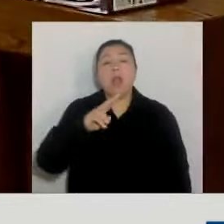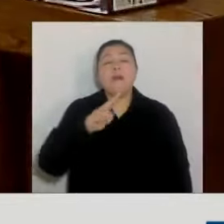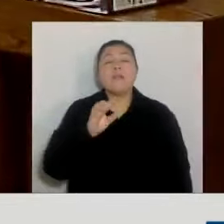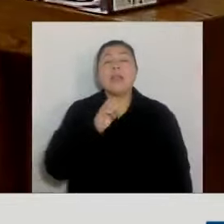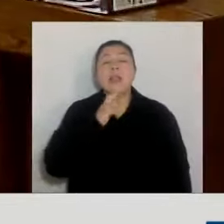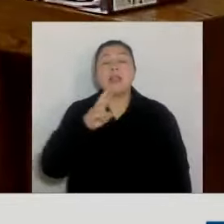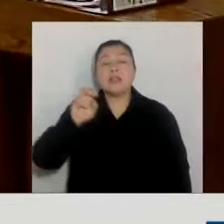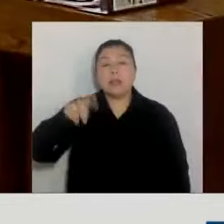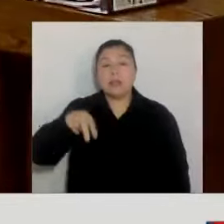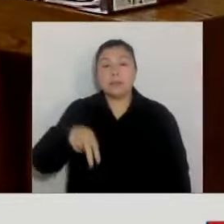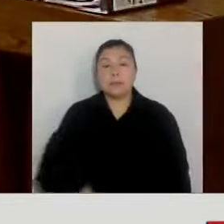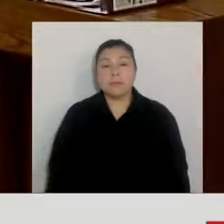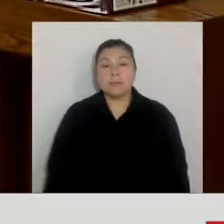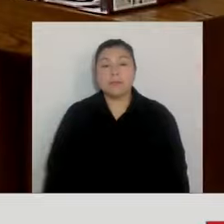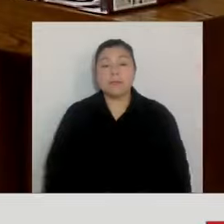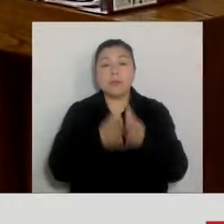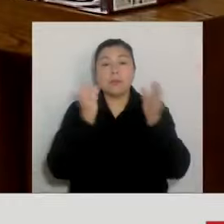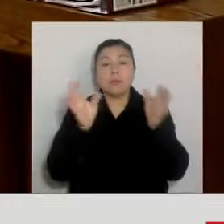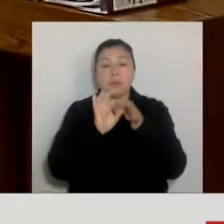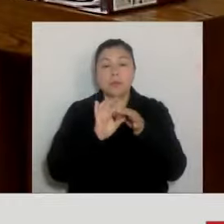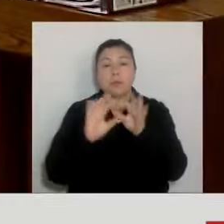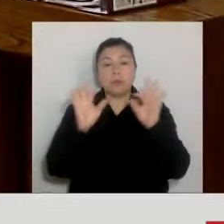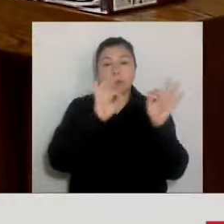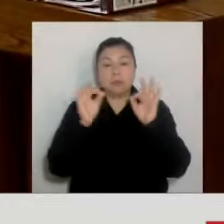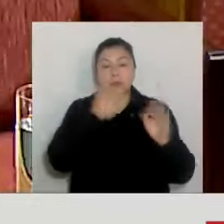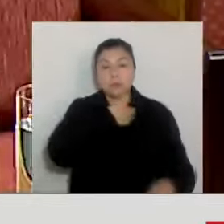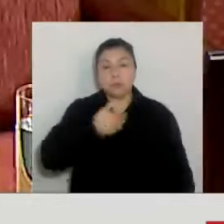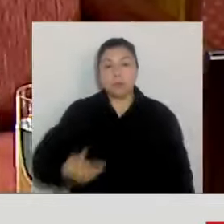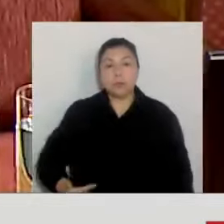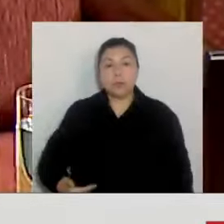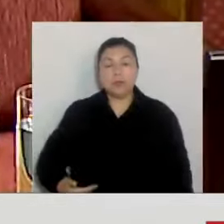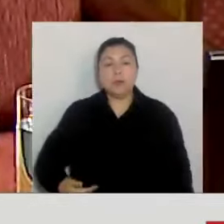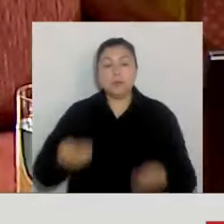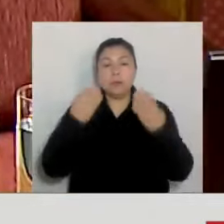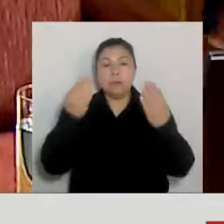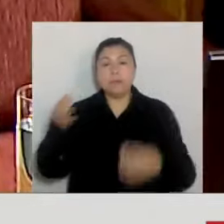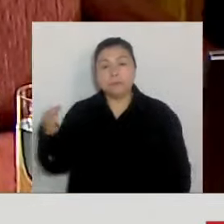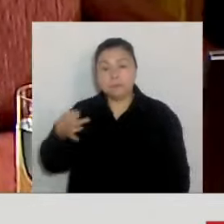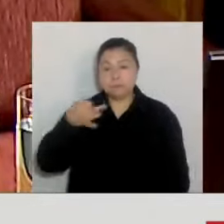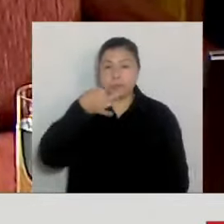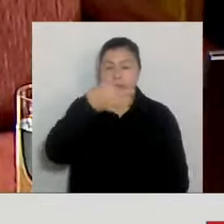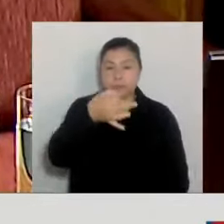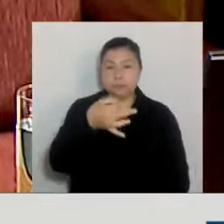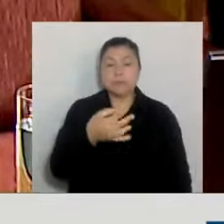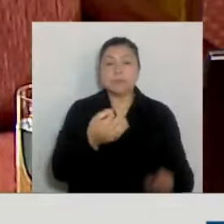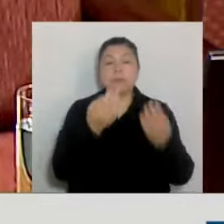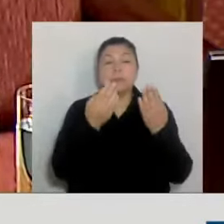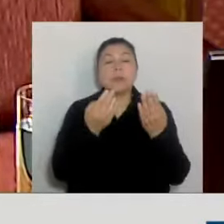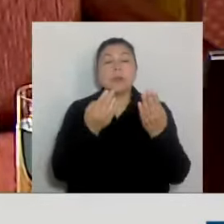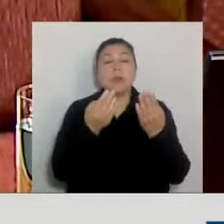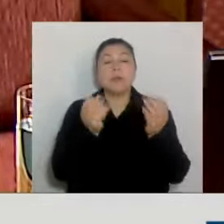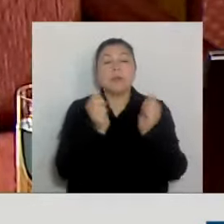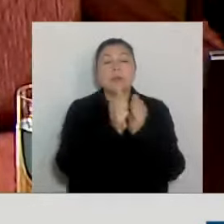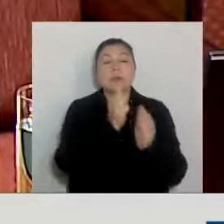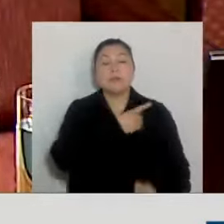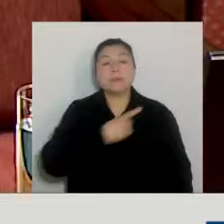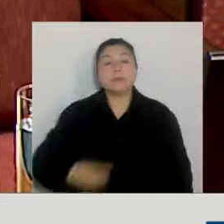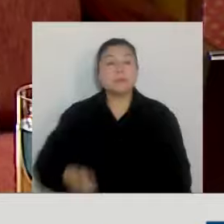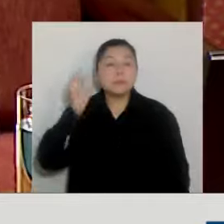Beltrán Muchas gracias señorita presidenta saludo por su intermedio a mis colegas y a los funcionarios de